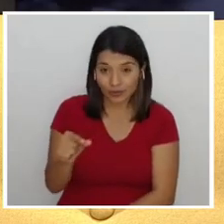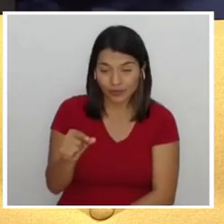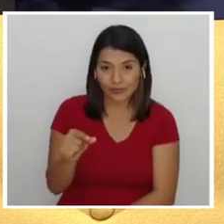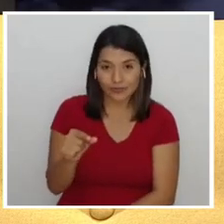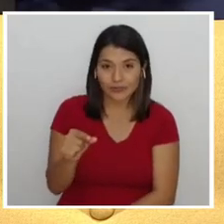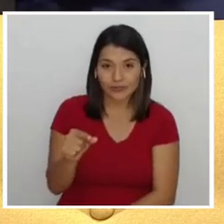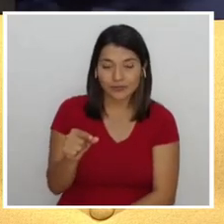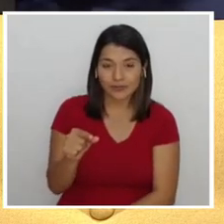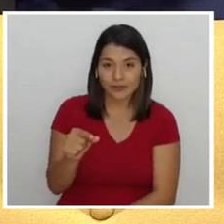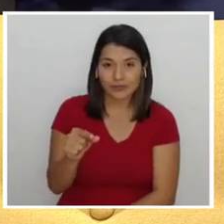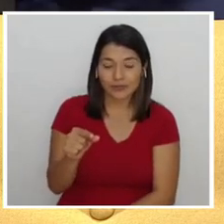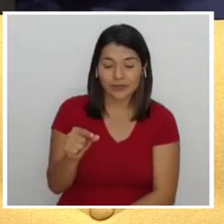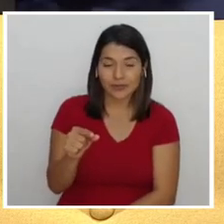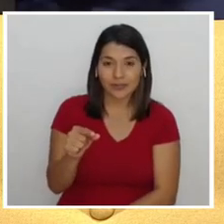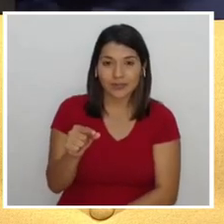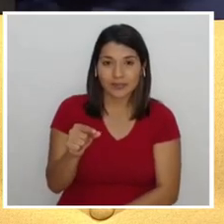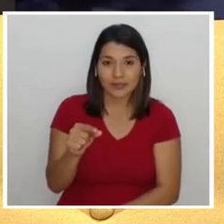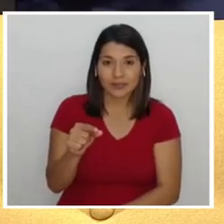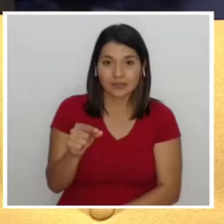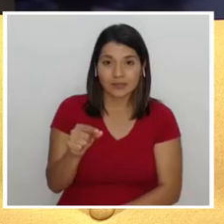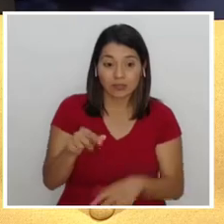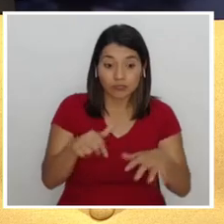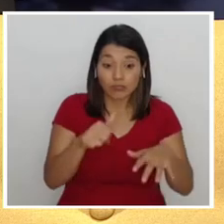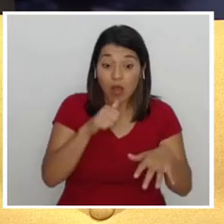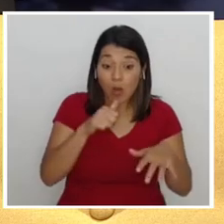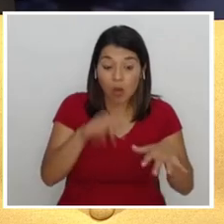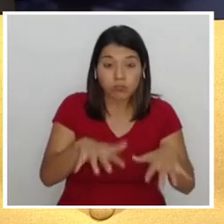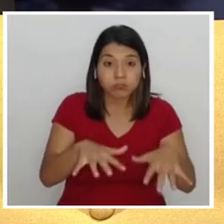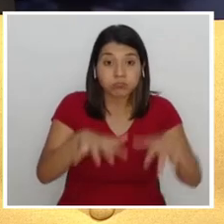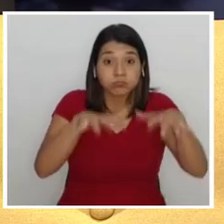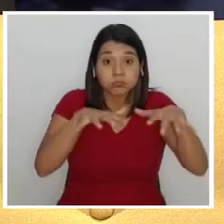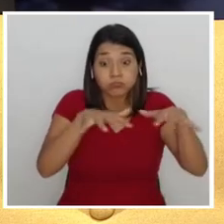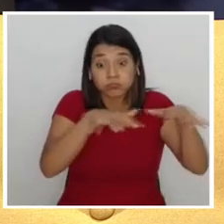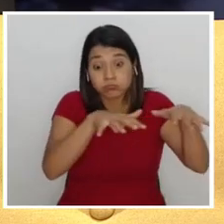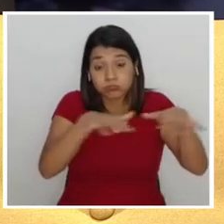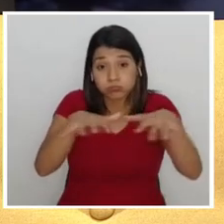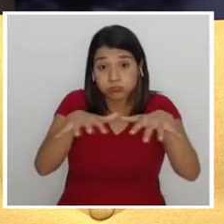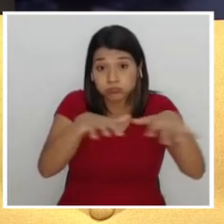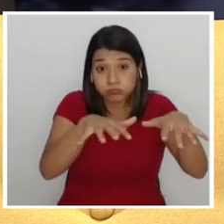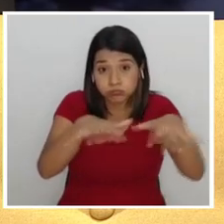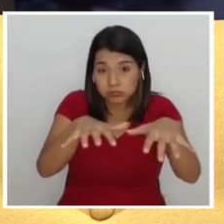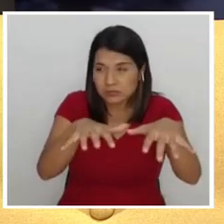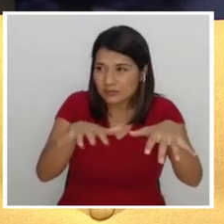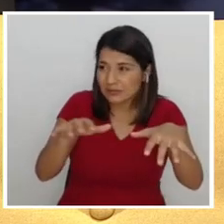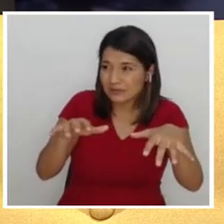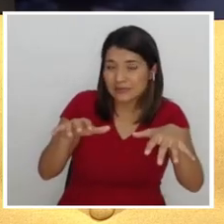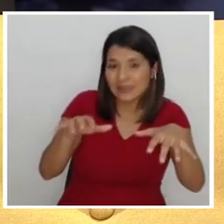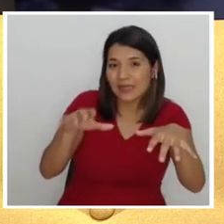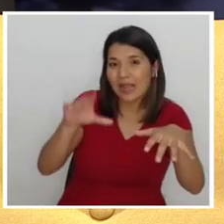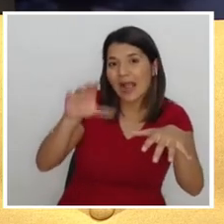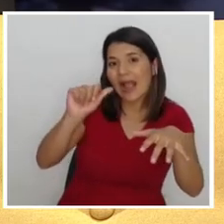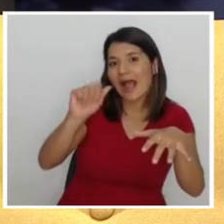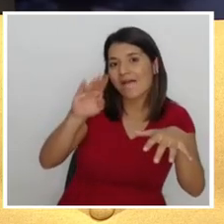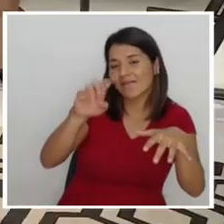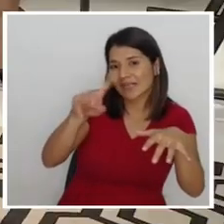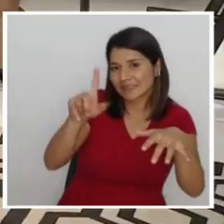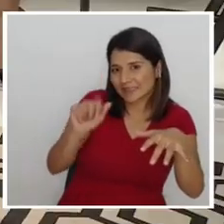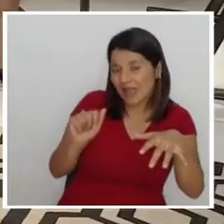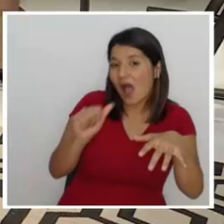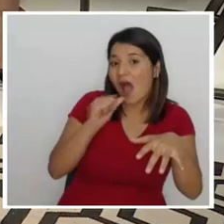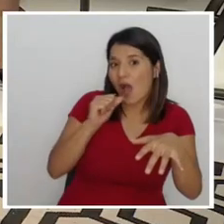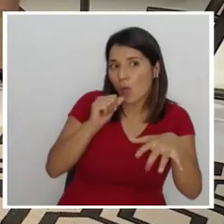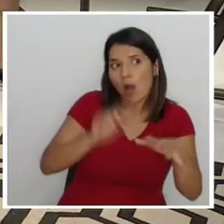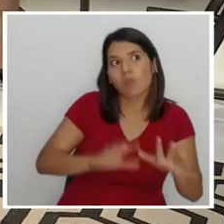por decirlo así, se desbordó y se vino la cabeza de agua arrastrando todo el